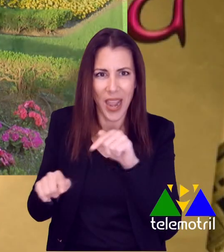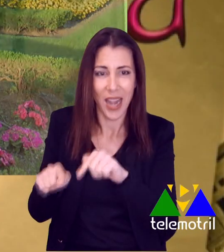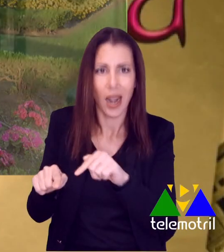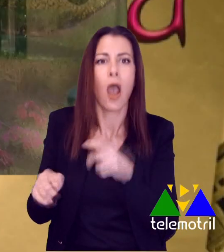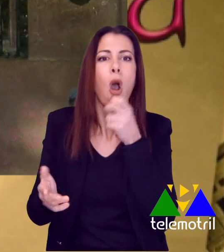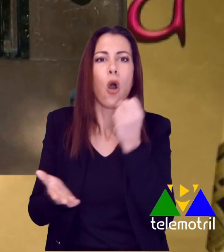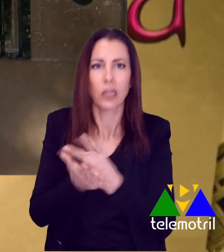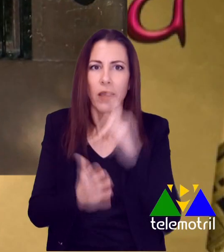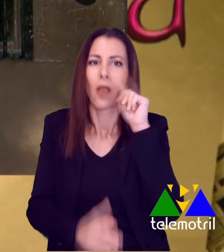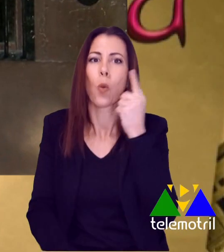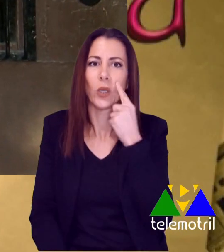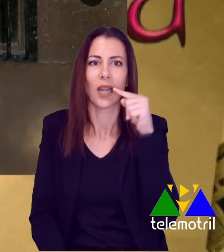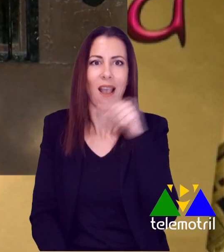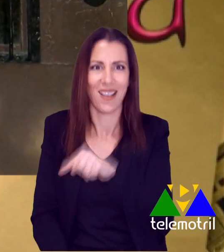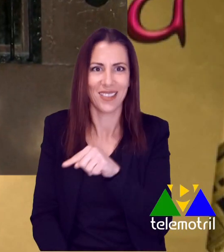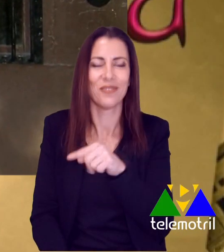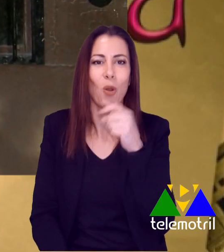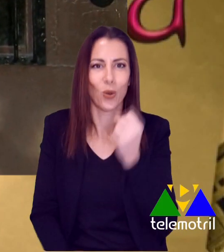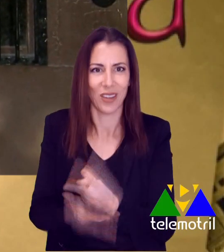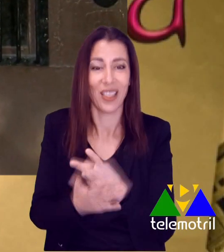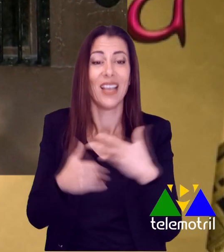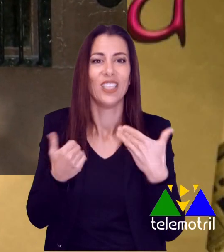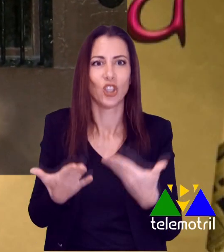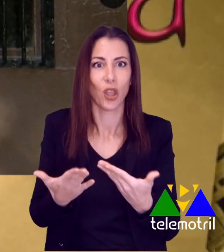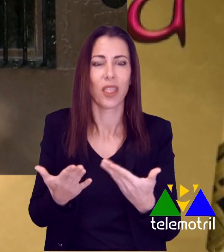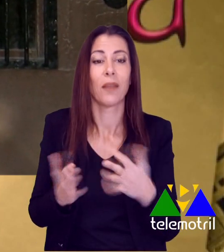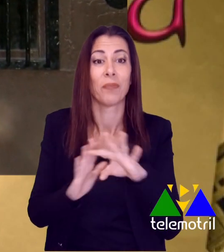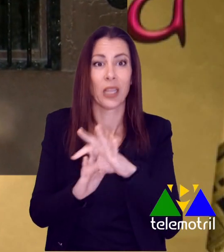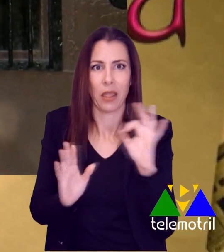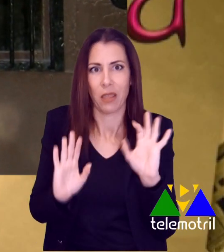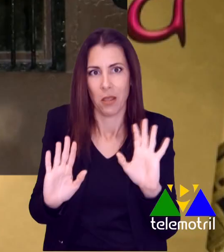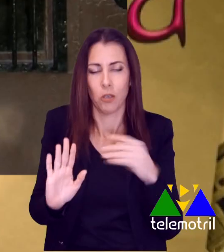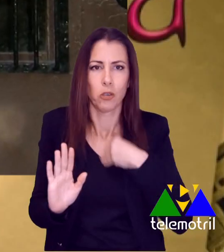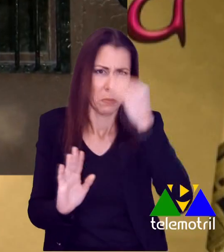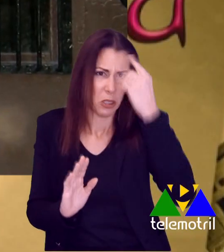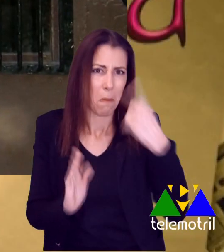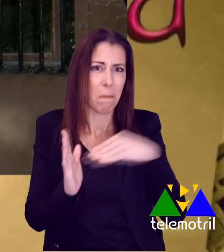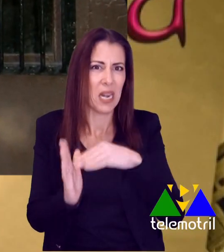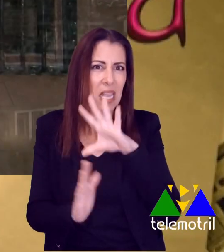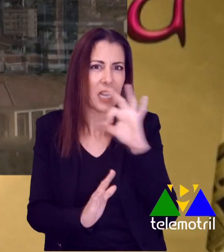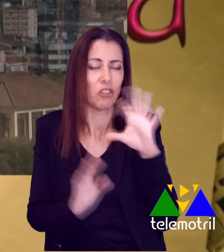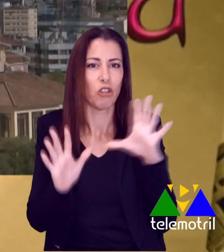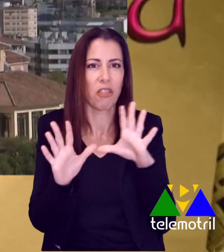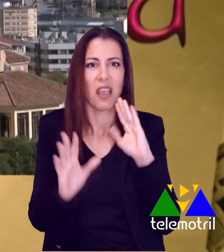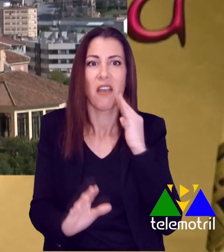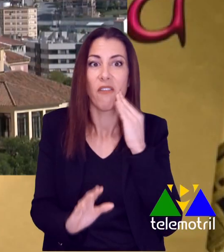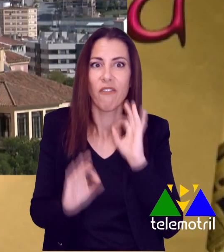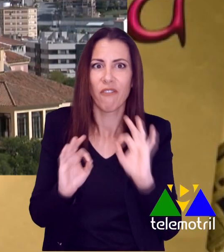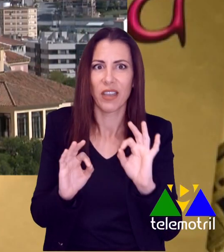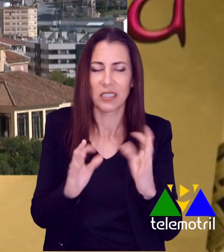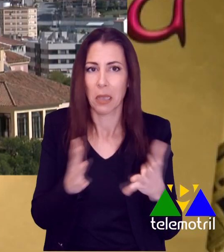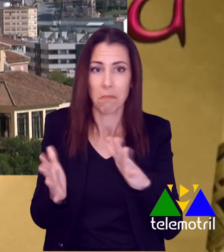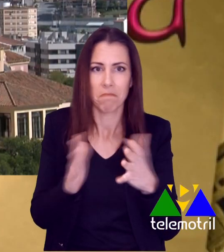y se encuentra la imagen de la Virgen otra vez. Y es cuando deciden, que debió ser sobre 1510, aunque la fecha está ahí,